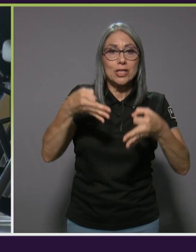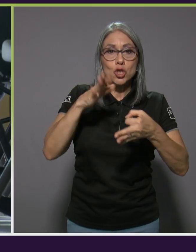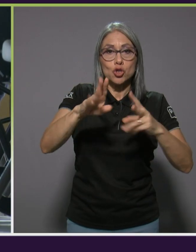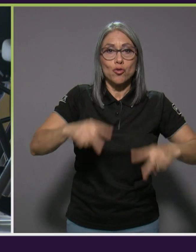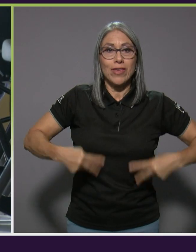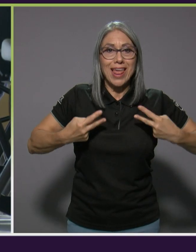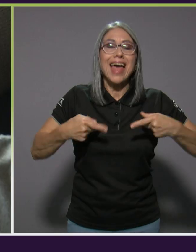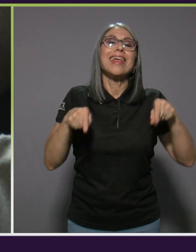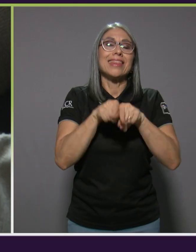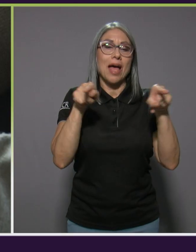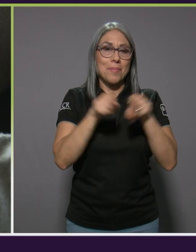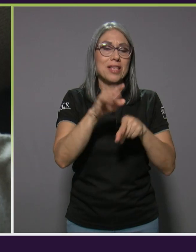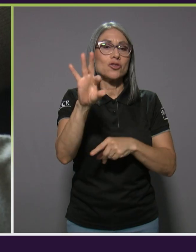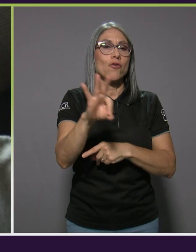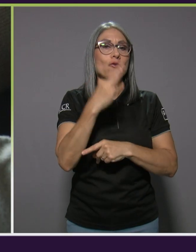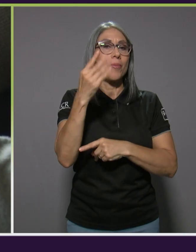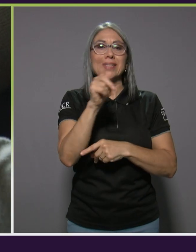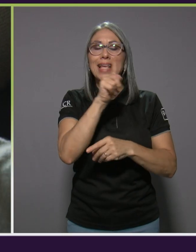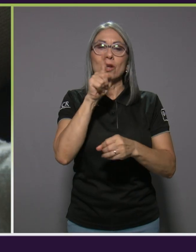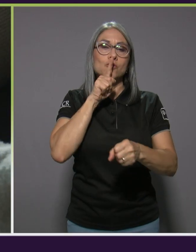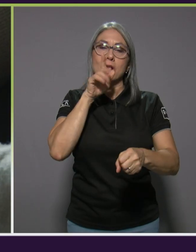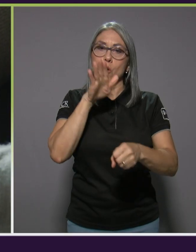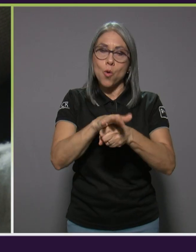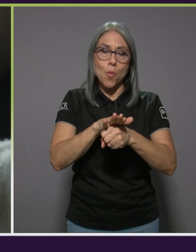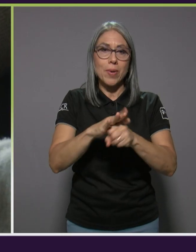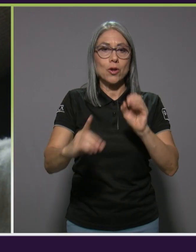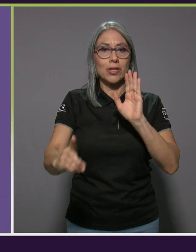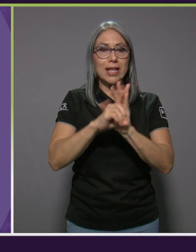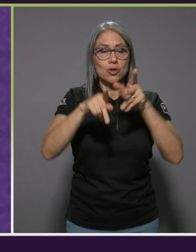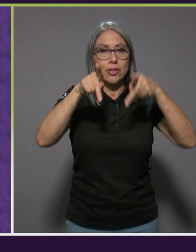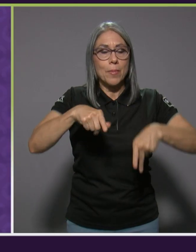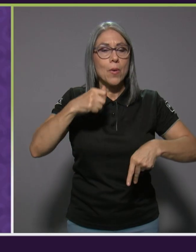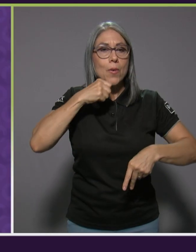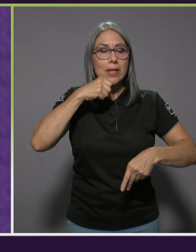de incumplimiento de los derechos de la población mayor.